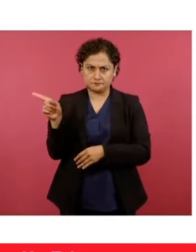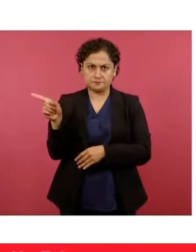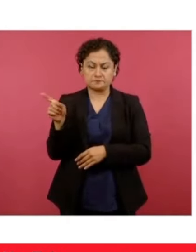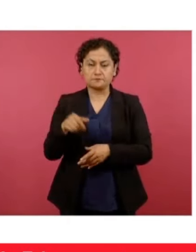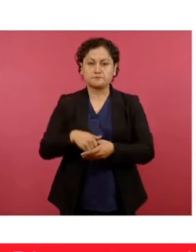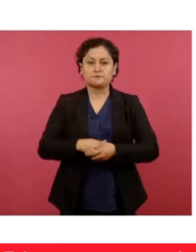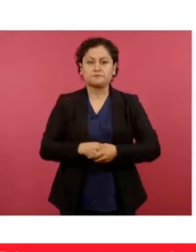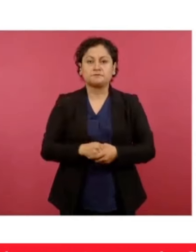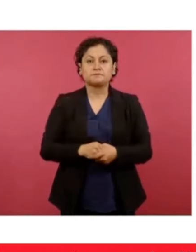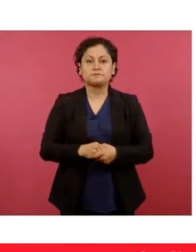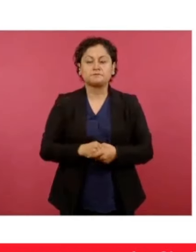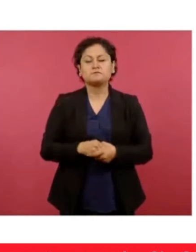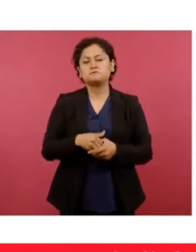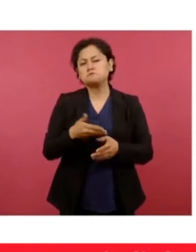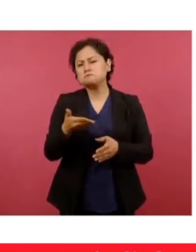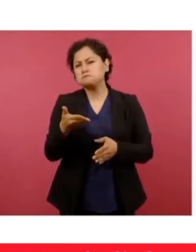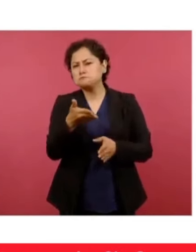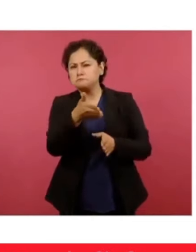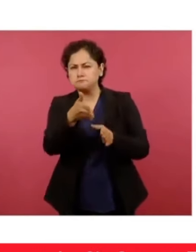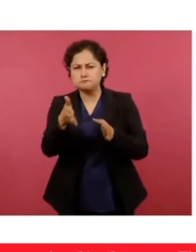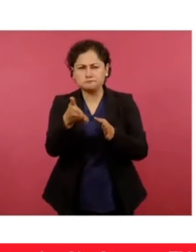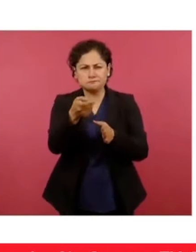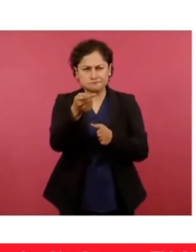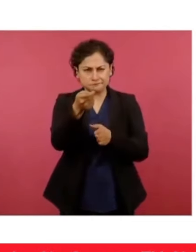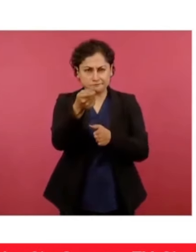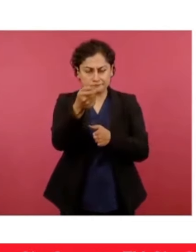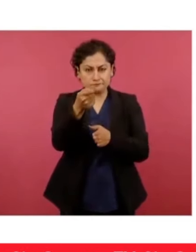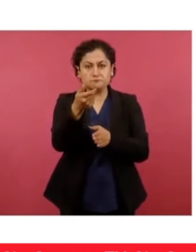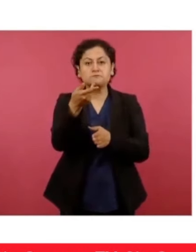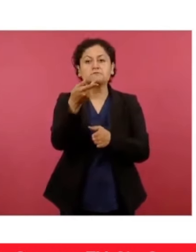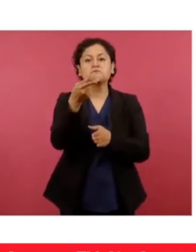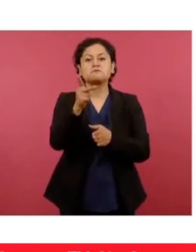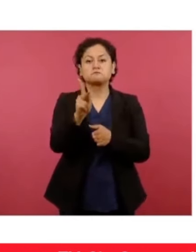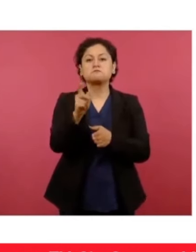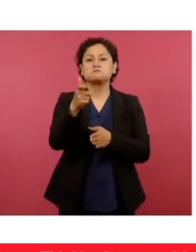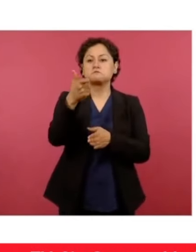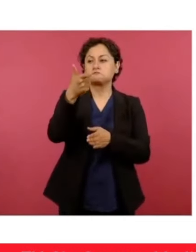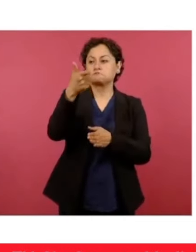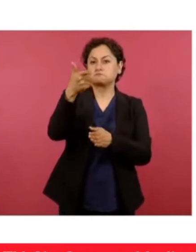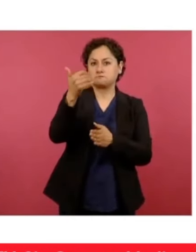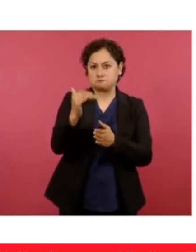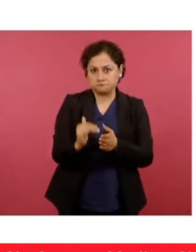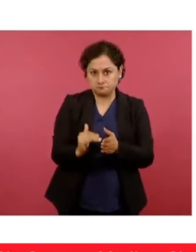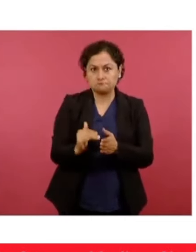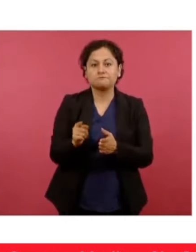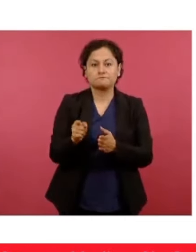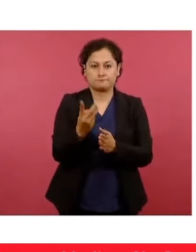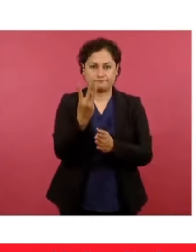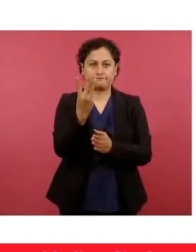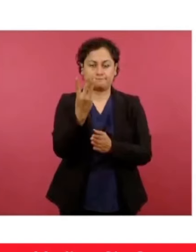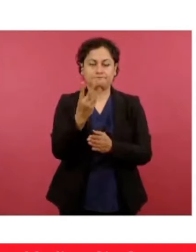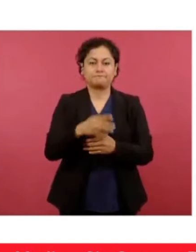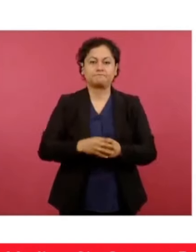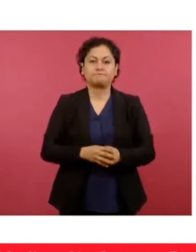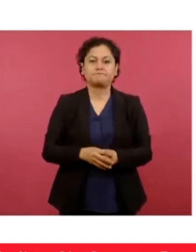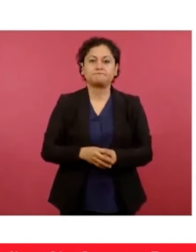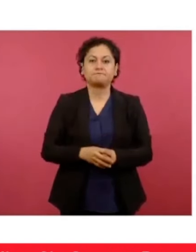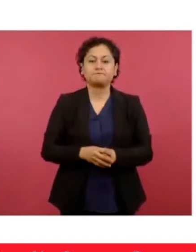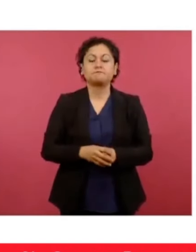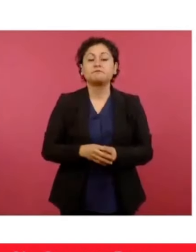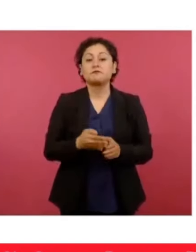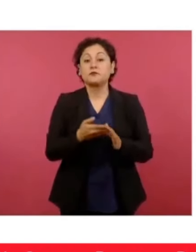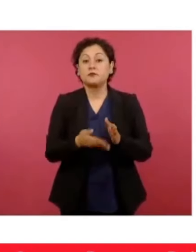unas pequeñas variaciones muy pequeñitas pero a la baja en cuanto a centavos en los tres tipos de combustible para esta